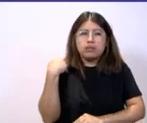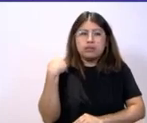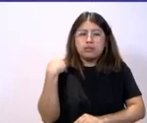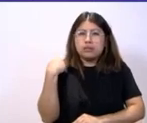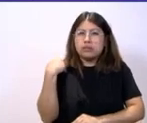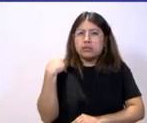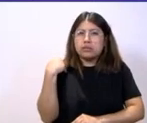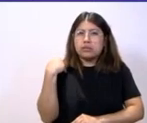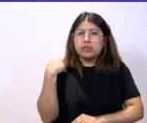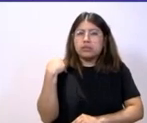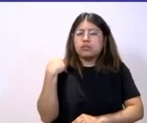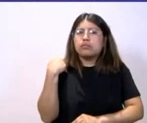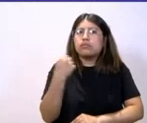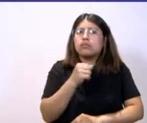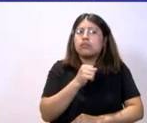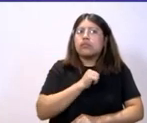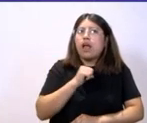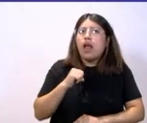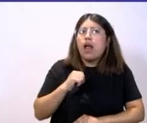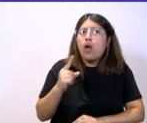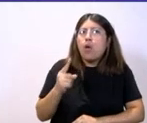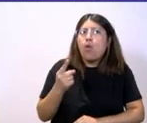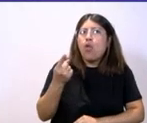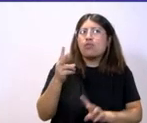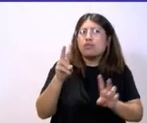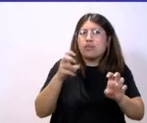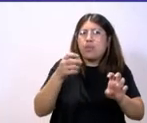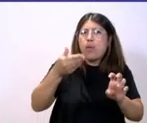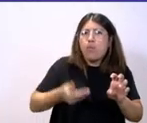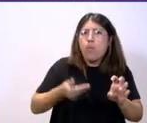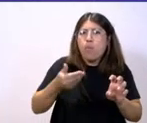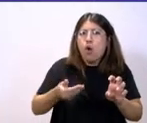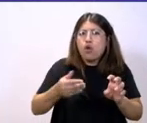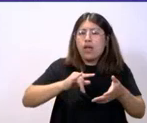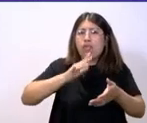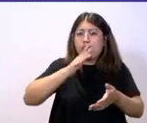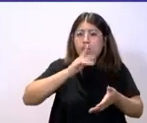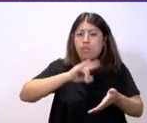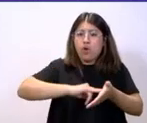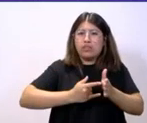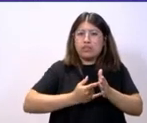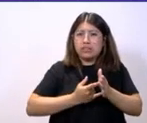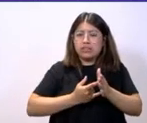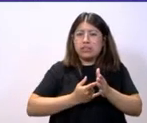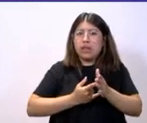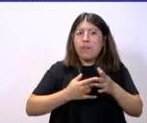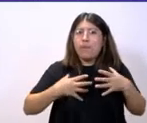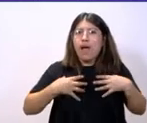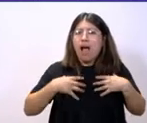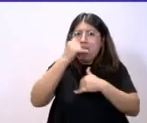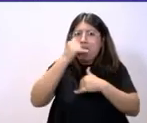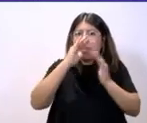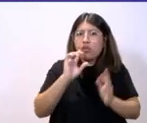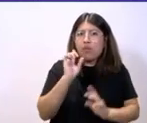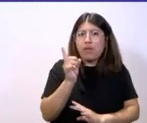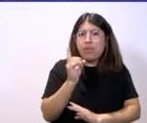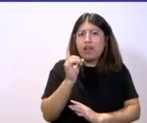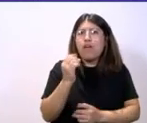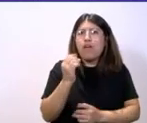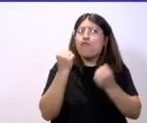para sí la importancia que tiene fortalecer nuestro sistema de atención primaria. Y esto tiene mucho que